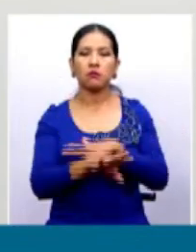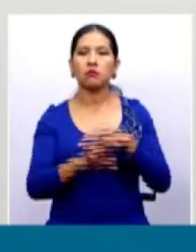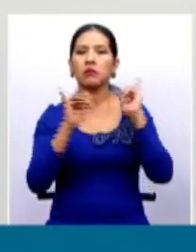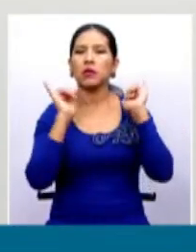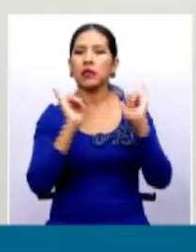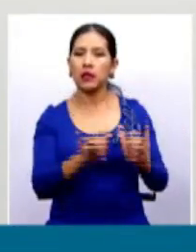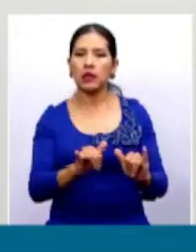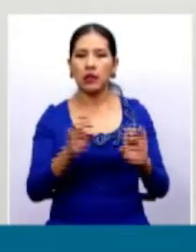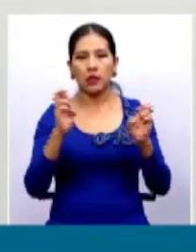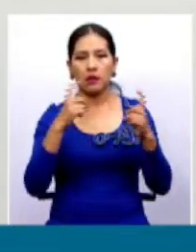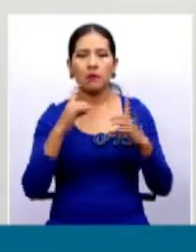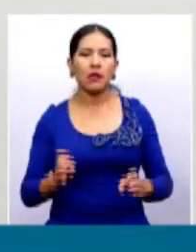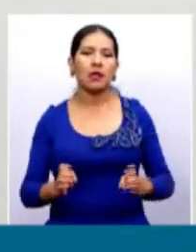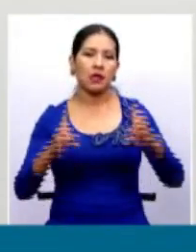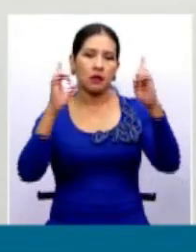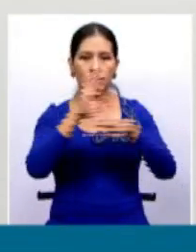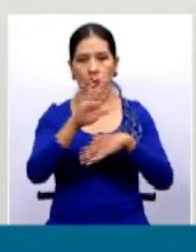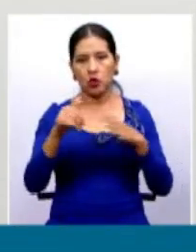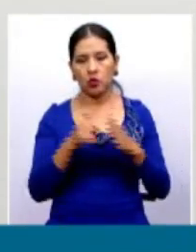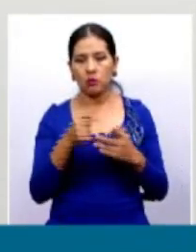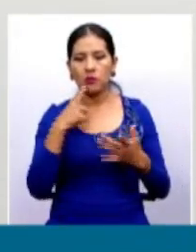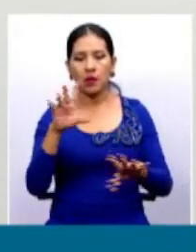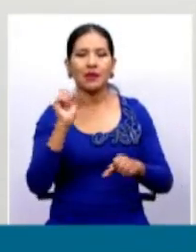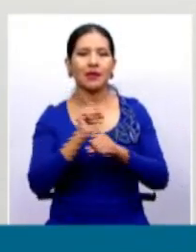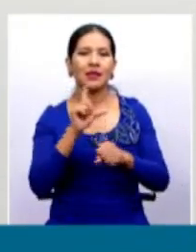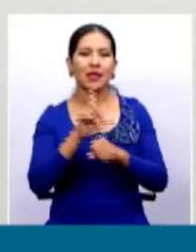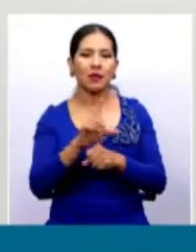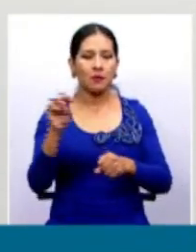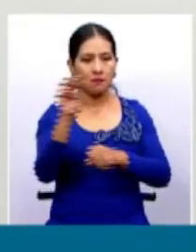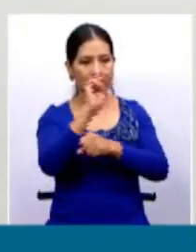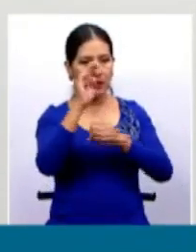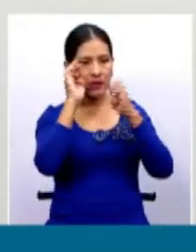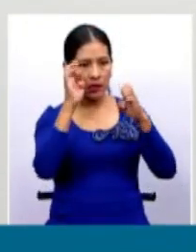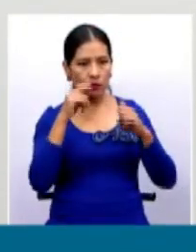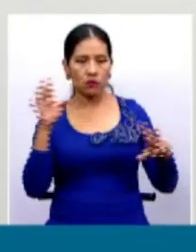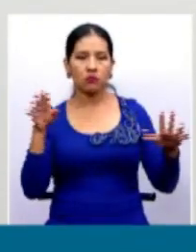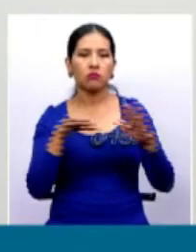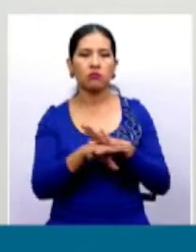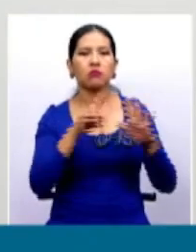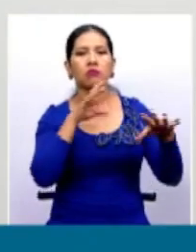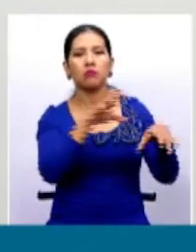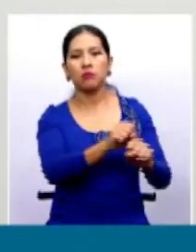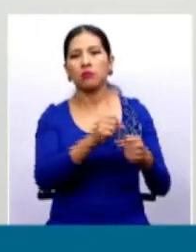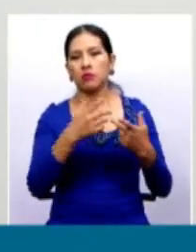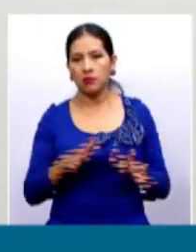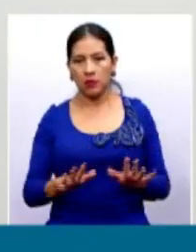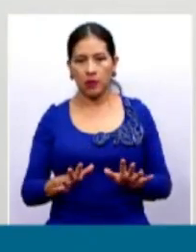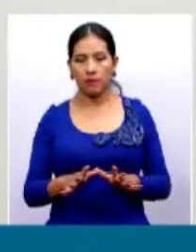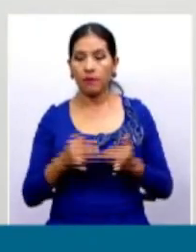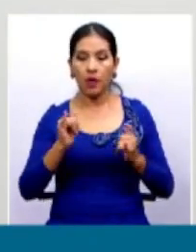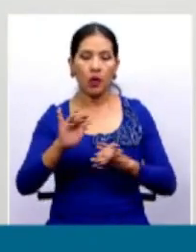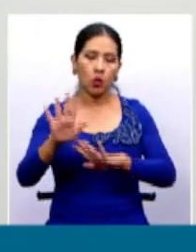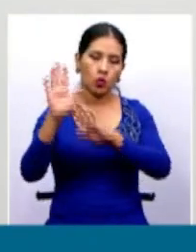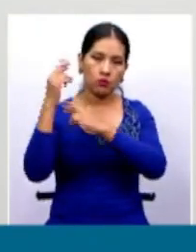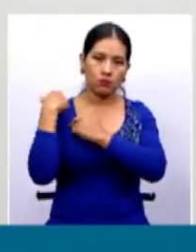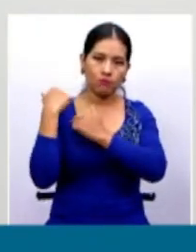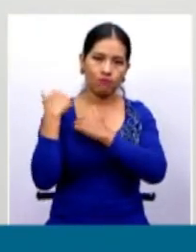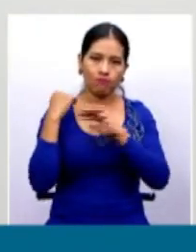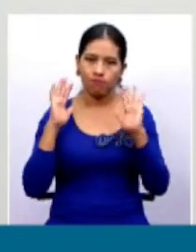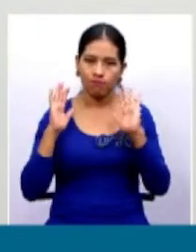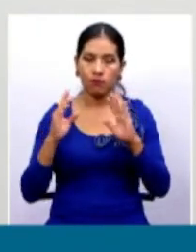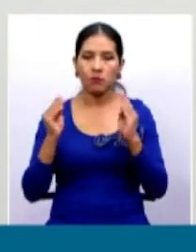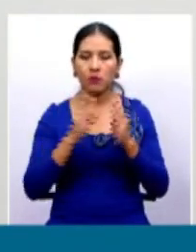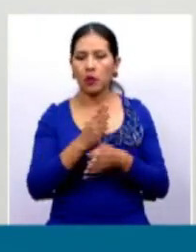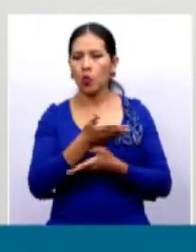han tomado un salón del Ministerio de Educación obviamente eso está bajo su responsabilidad cualquier deterioro